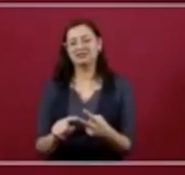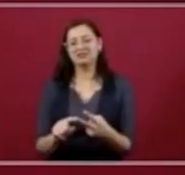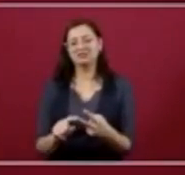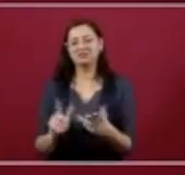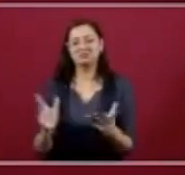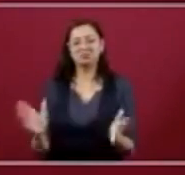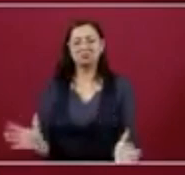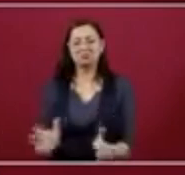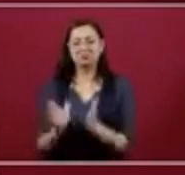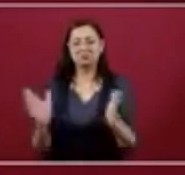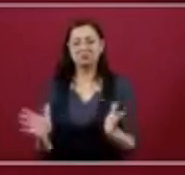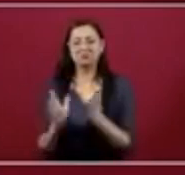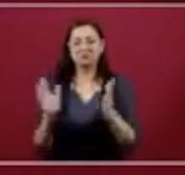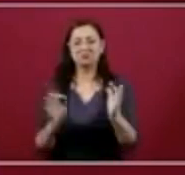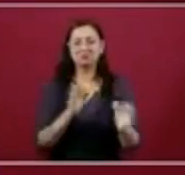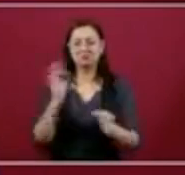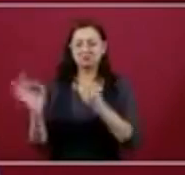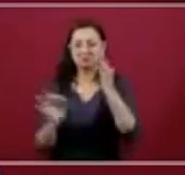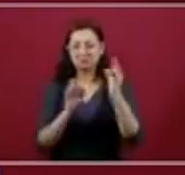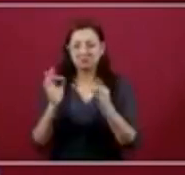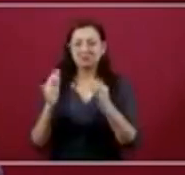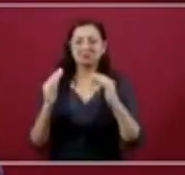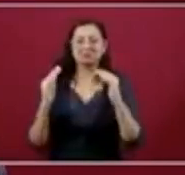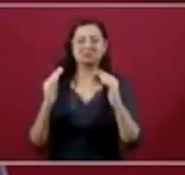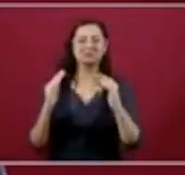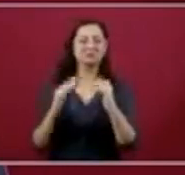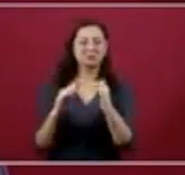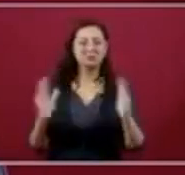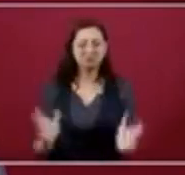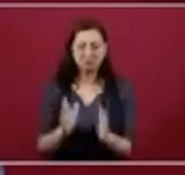promoción de vivienda,